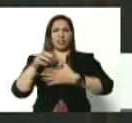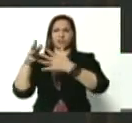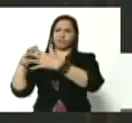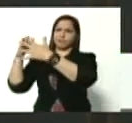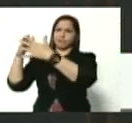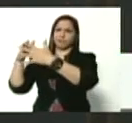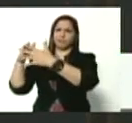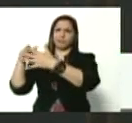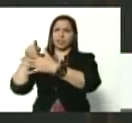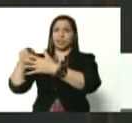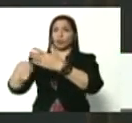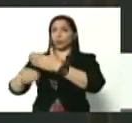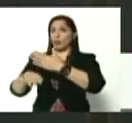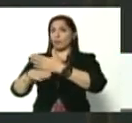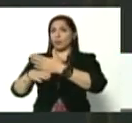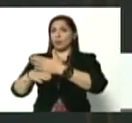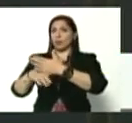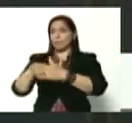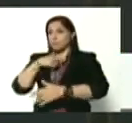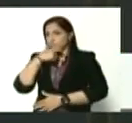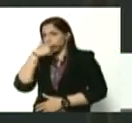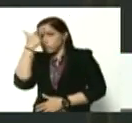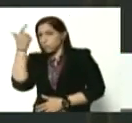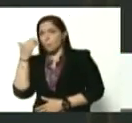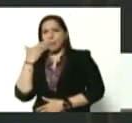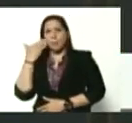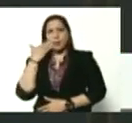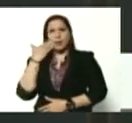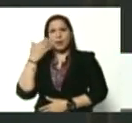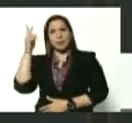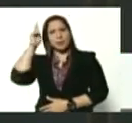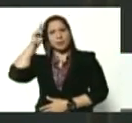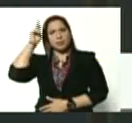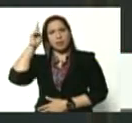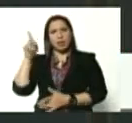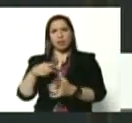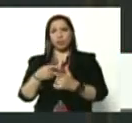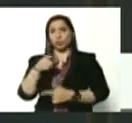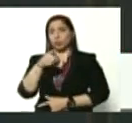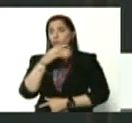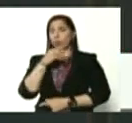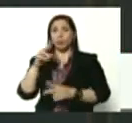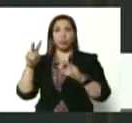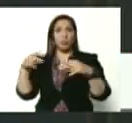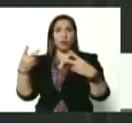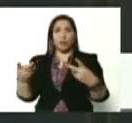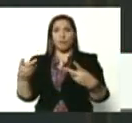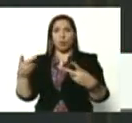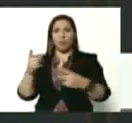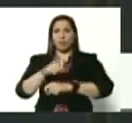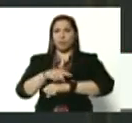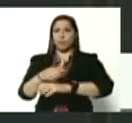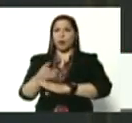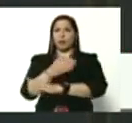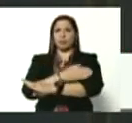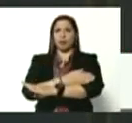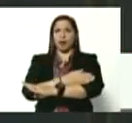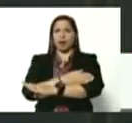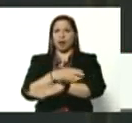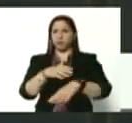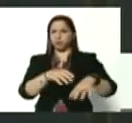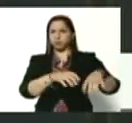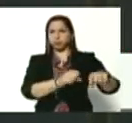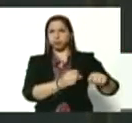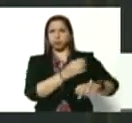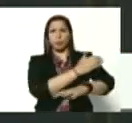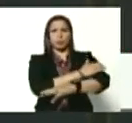y así todavía los avergüenzan de tener una madre india y esto no es nuevo desde tiempos atrás la oligarquía mexicana en el fondo